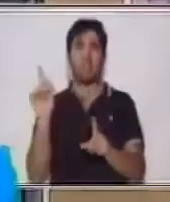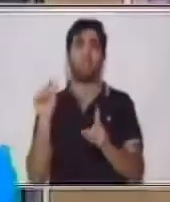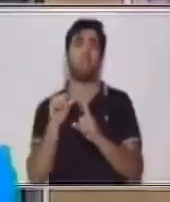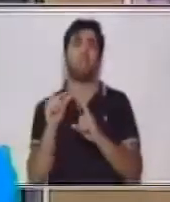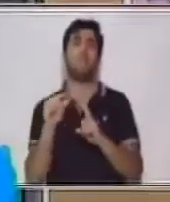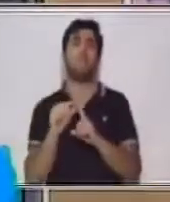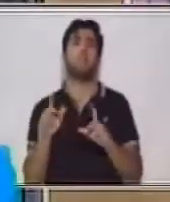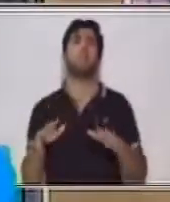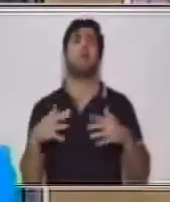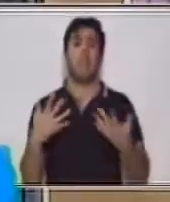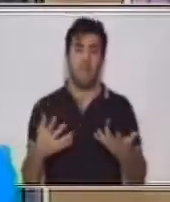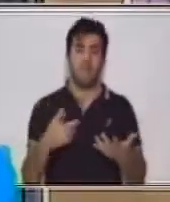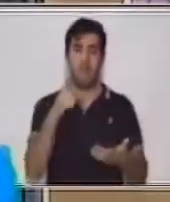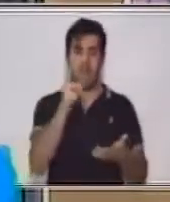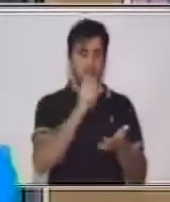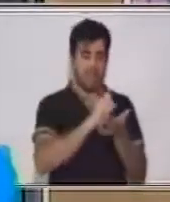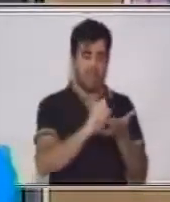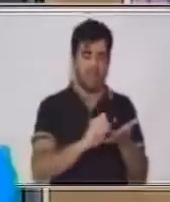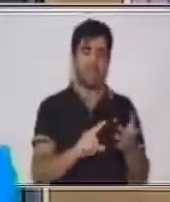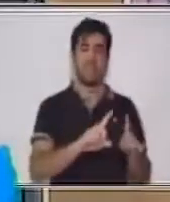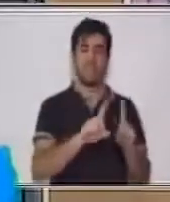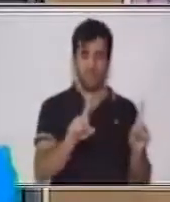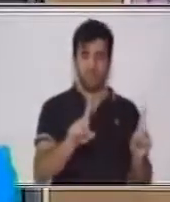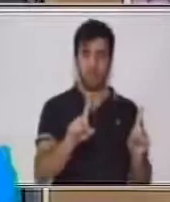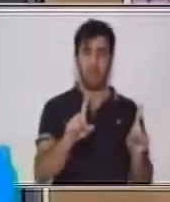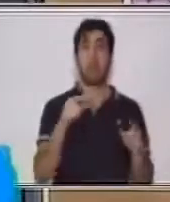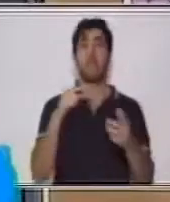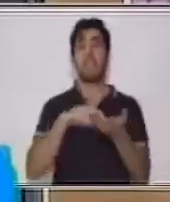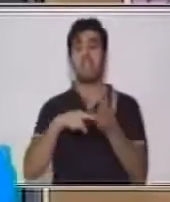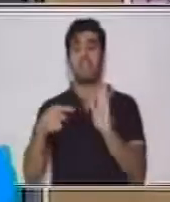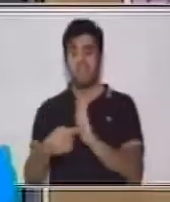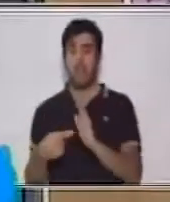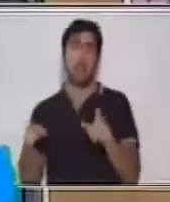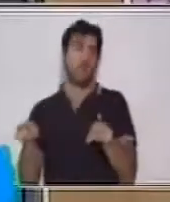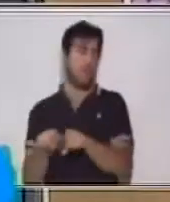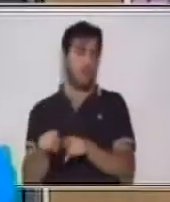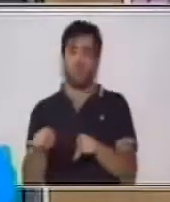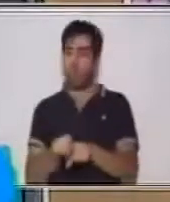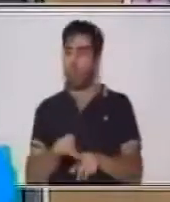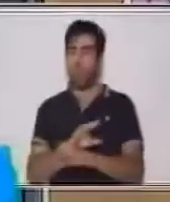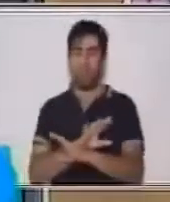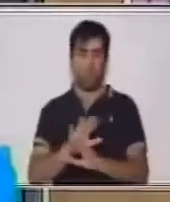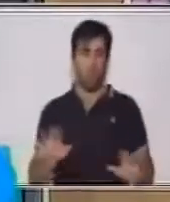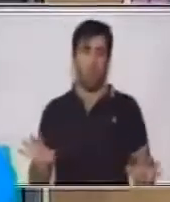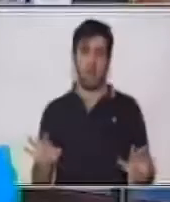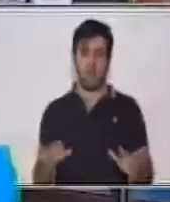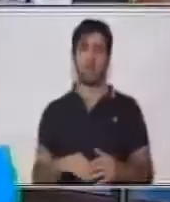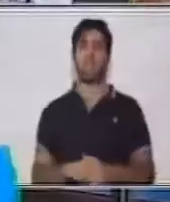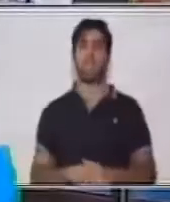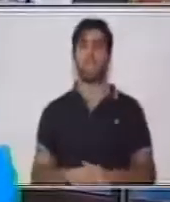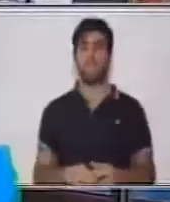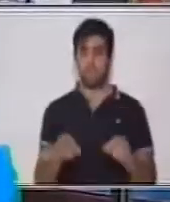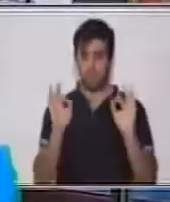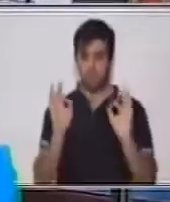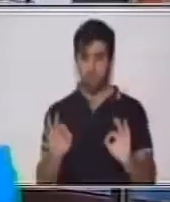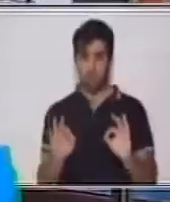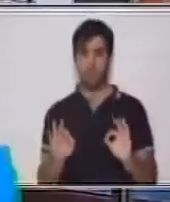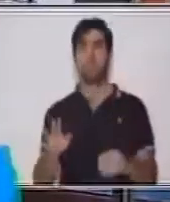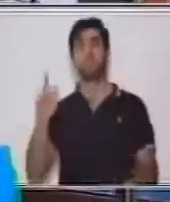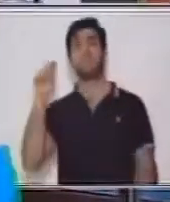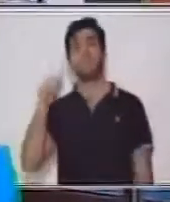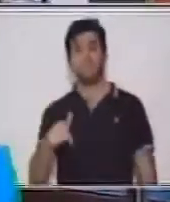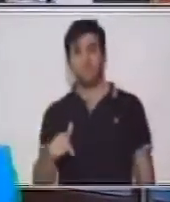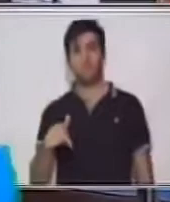palabras que se escriben diferente, pero significan lo mismo. Muy bien, ahora